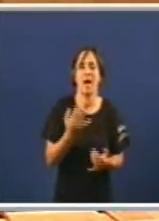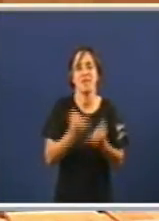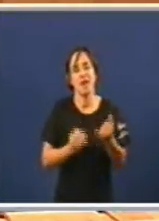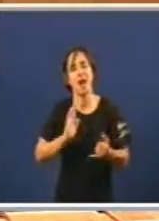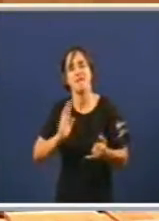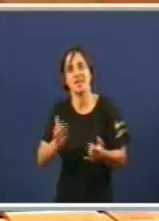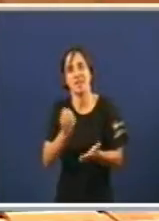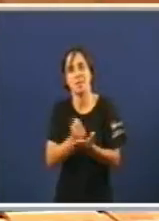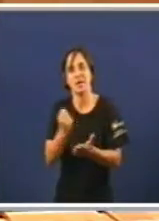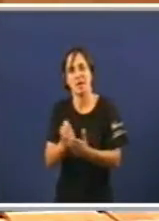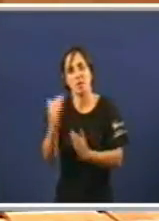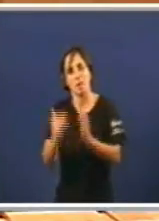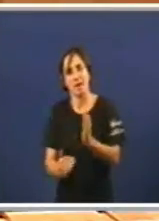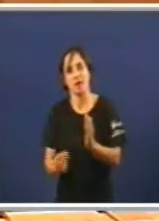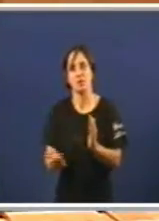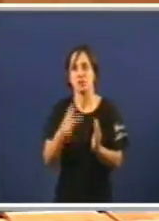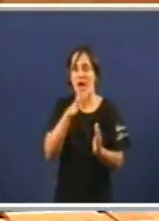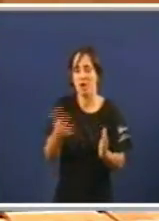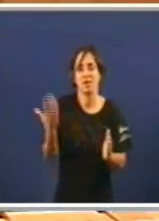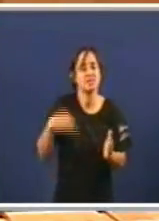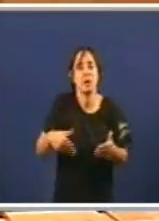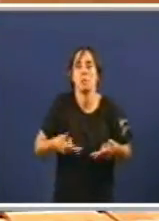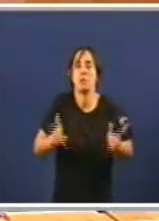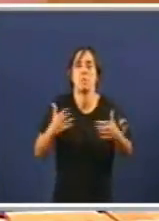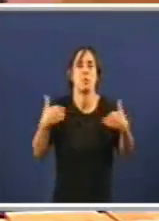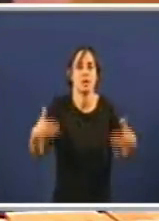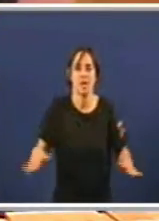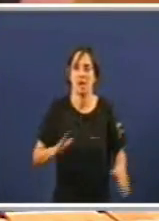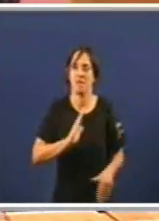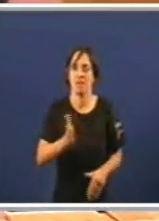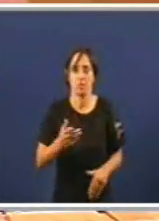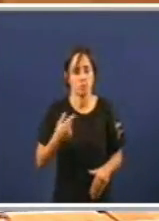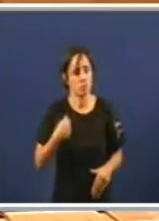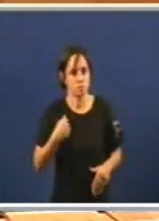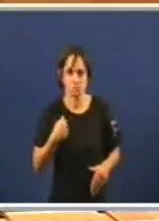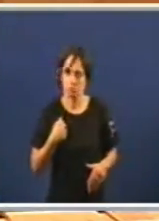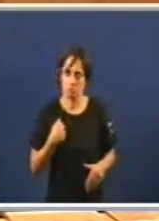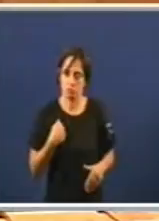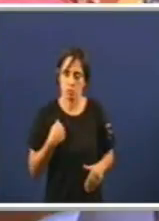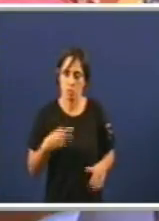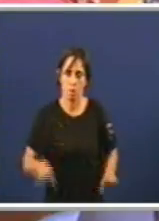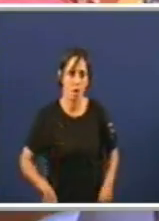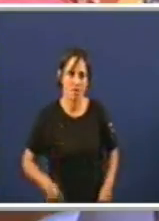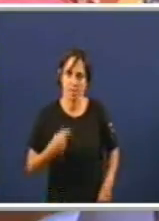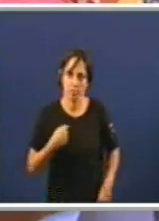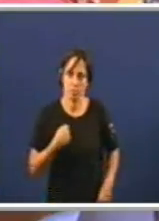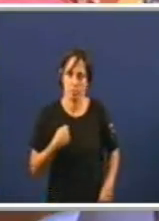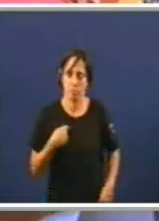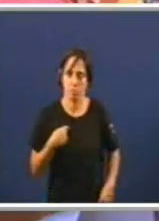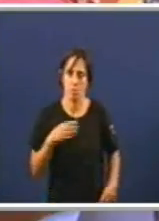que mermaba e agora xa directamente ábrese a porta para calquera. Con nós con iso non conten. Gracias, señora Rodríguez.